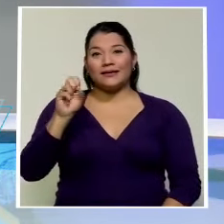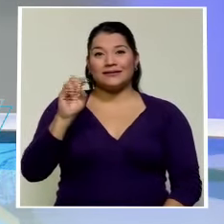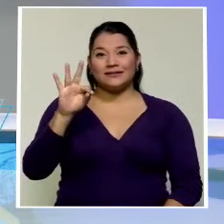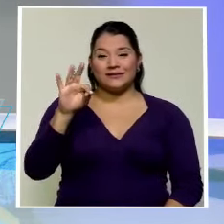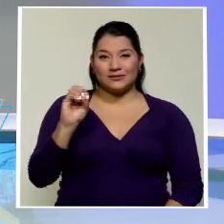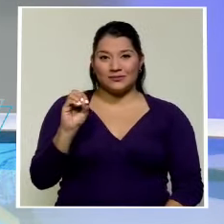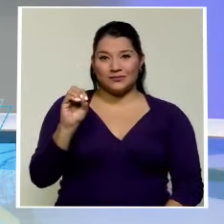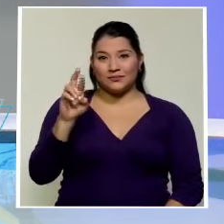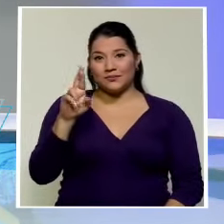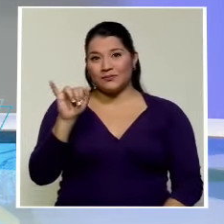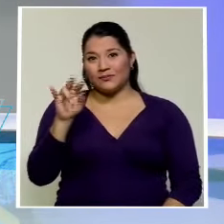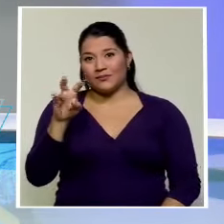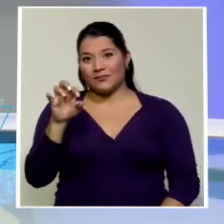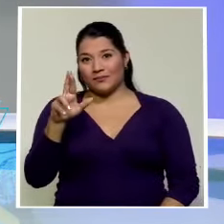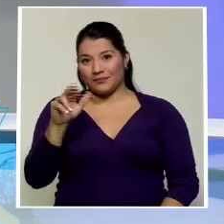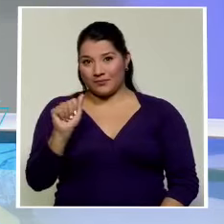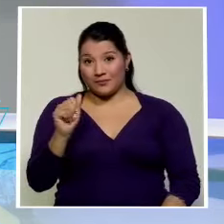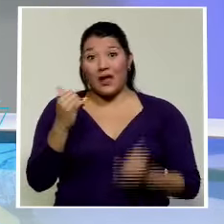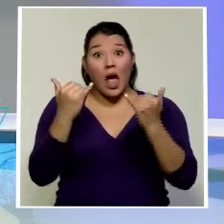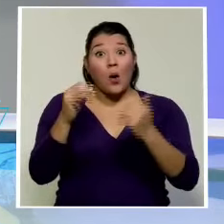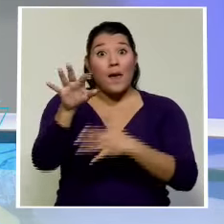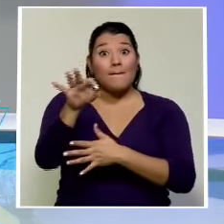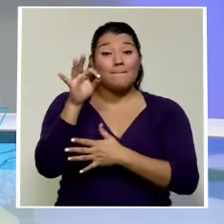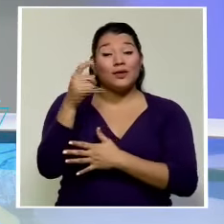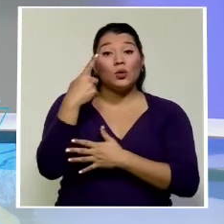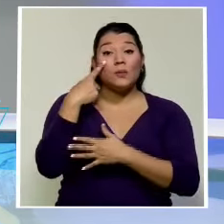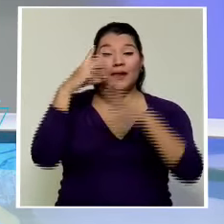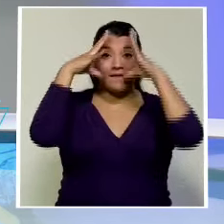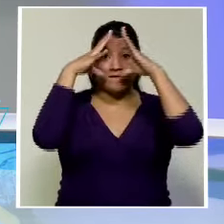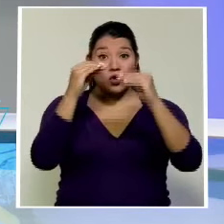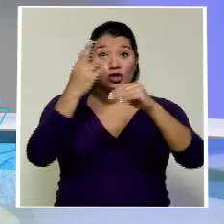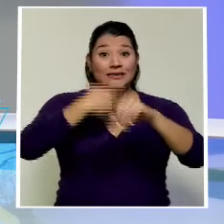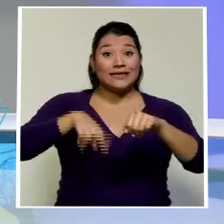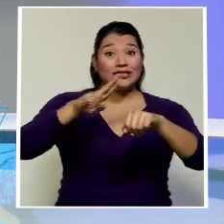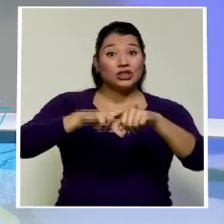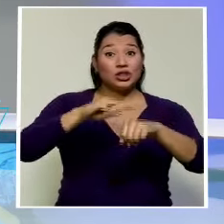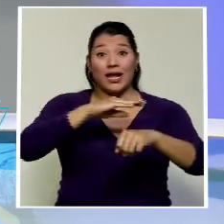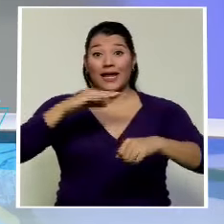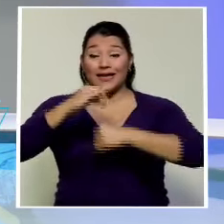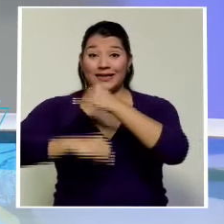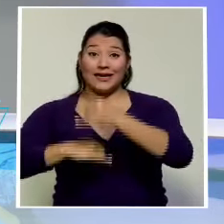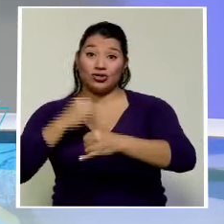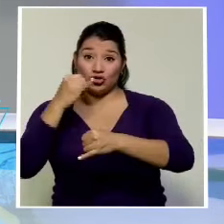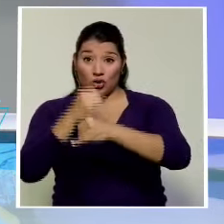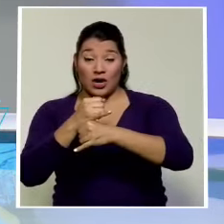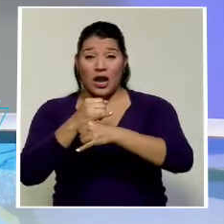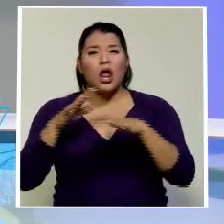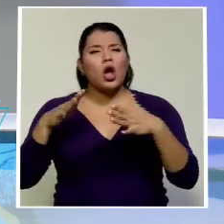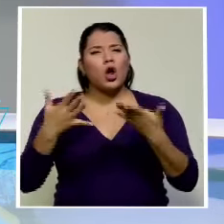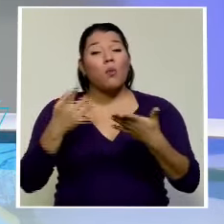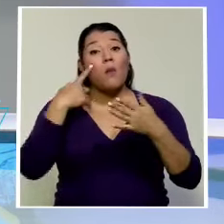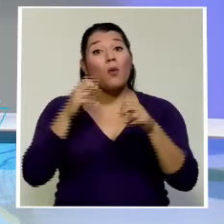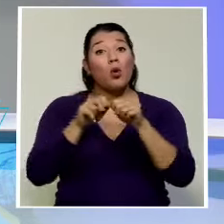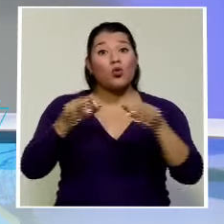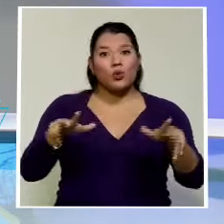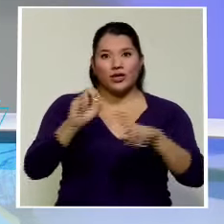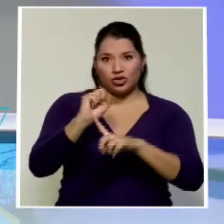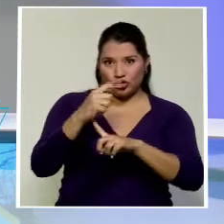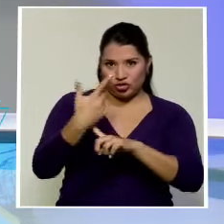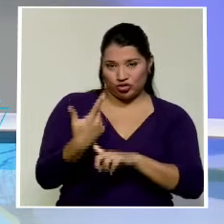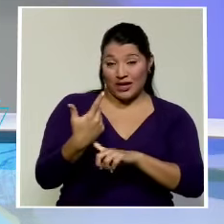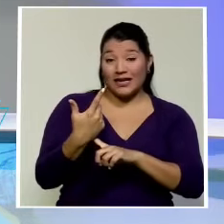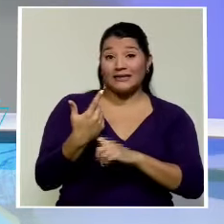Rivera. Los invitamos también a seguir la información nacional e internacional a través de nuestras redes sociales